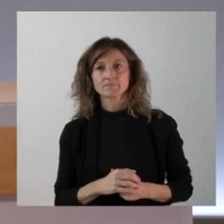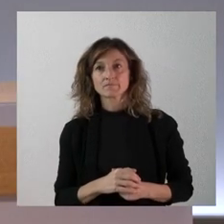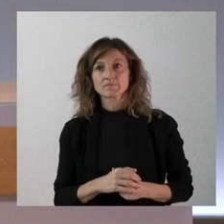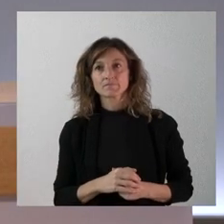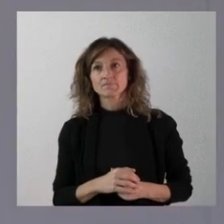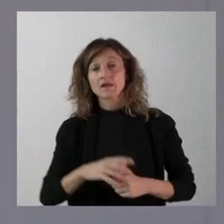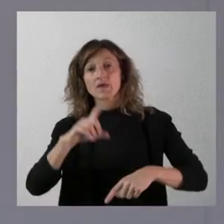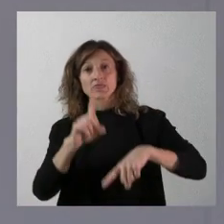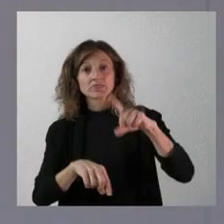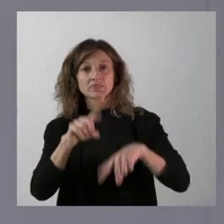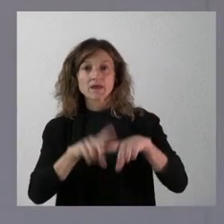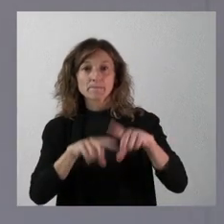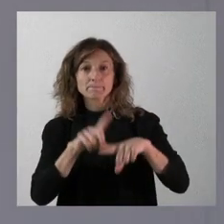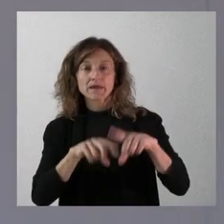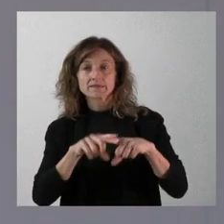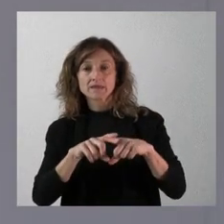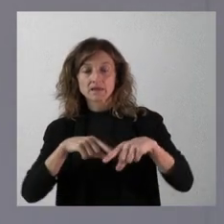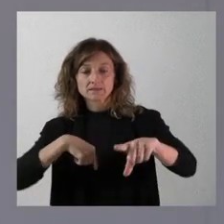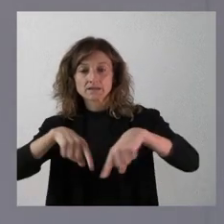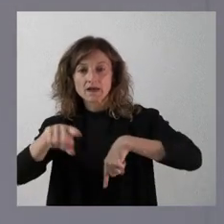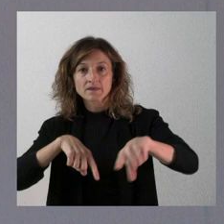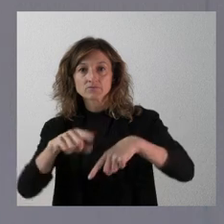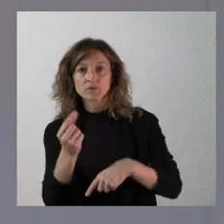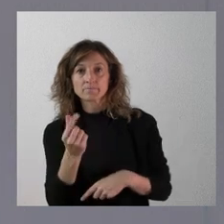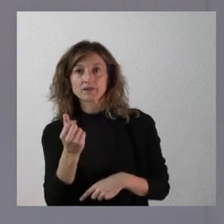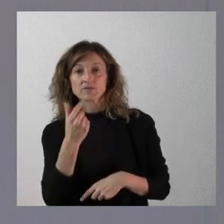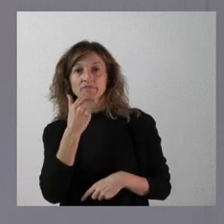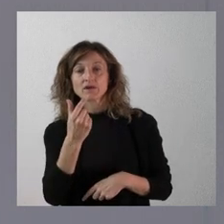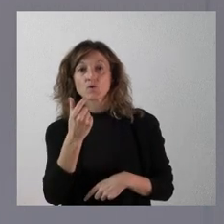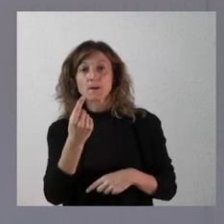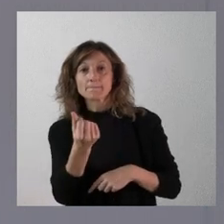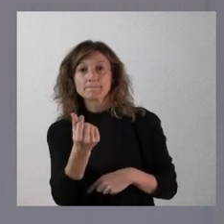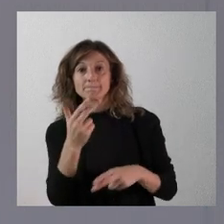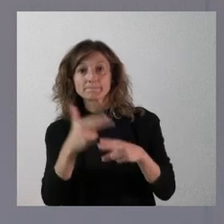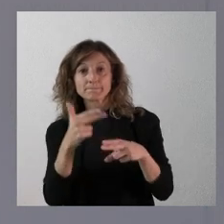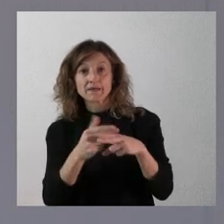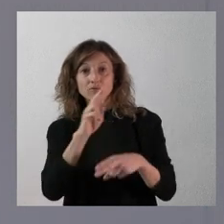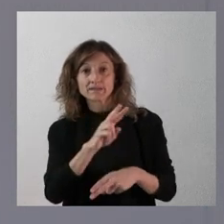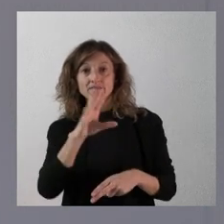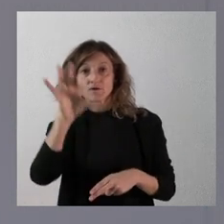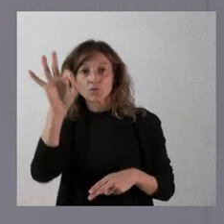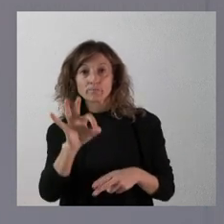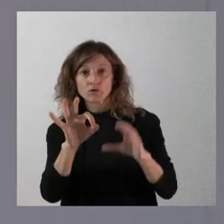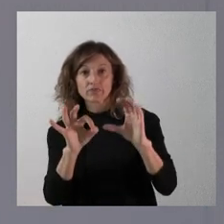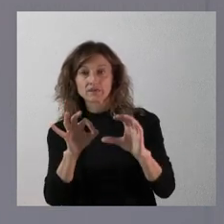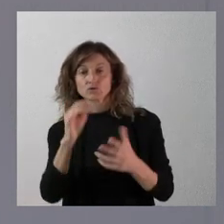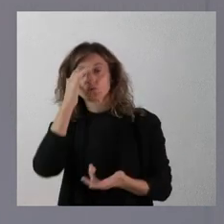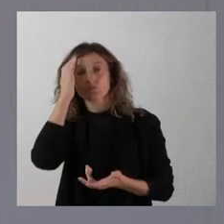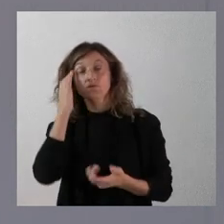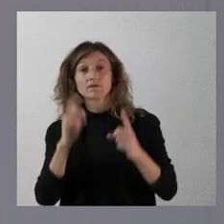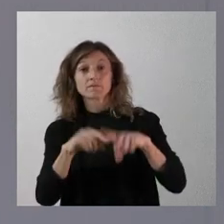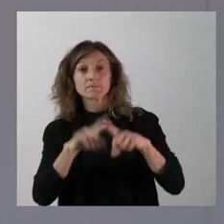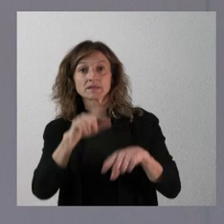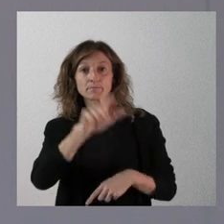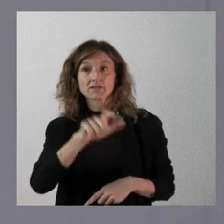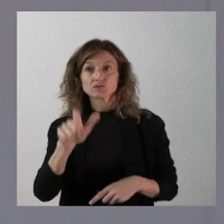pues depende también del trayecto y del coste yo le puedo decir que es el 25% del coste del título no es lo mismo aquellas personas